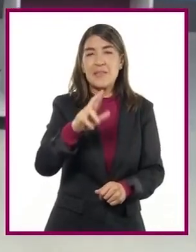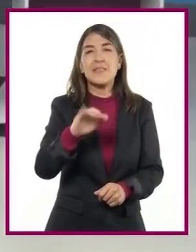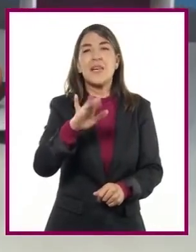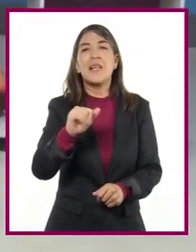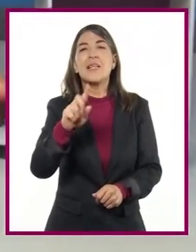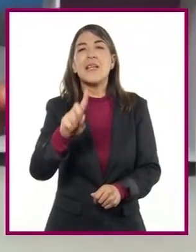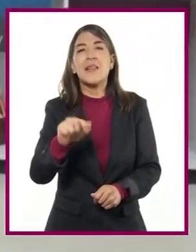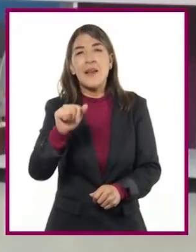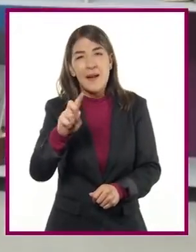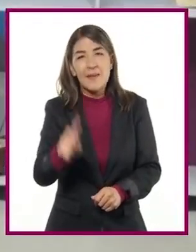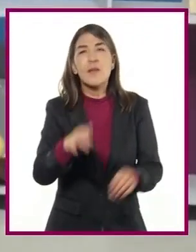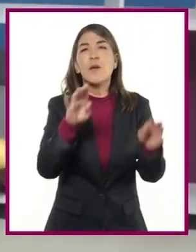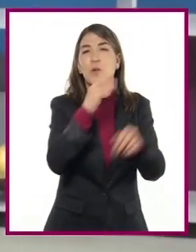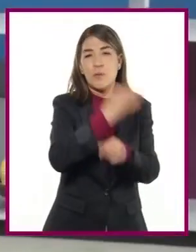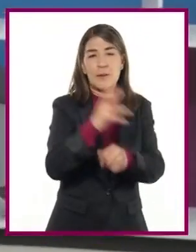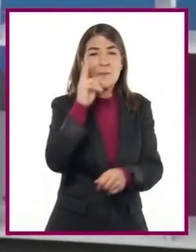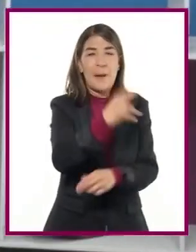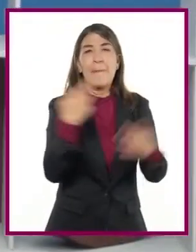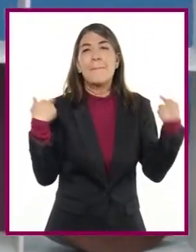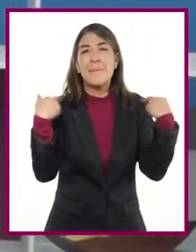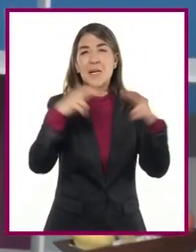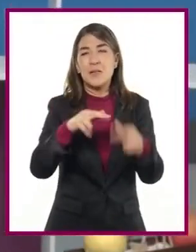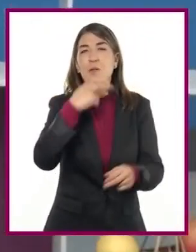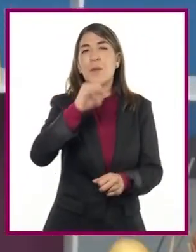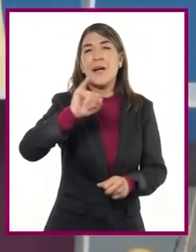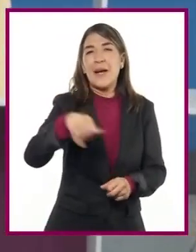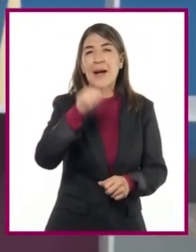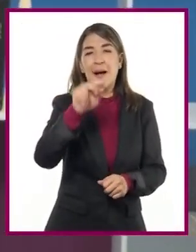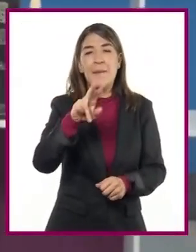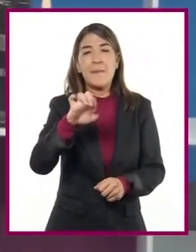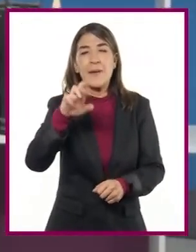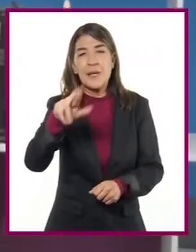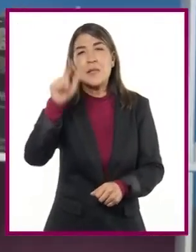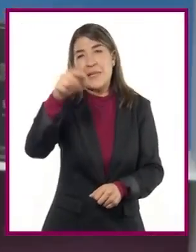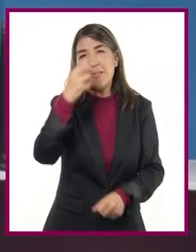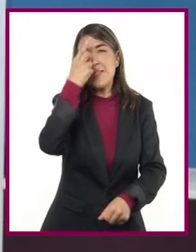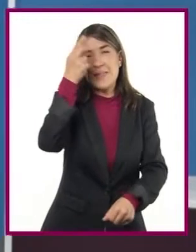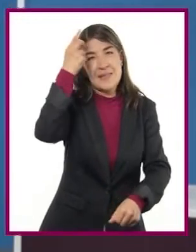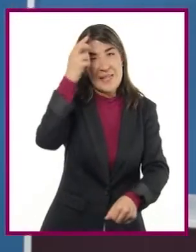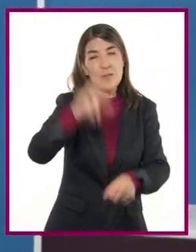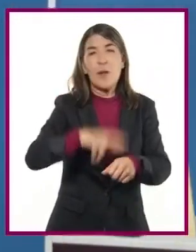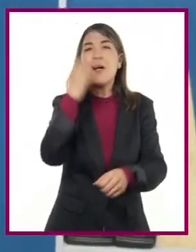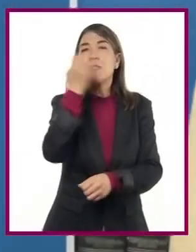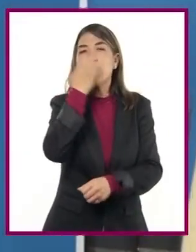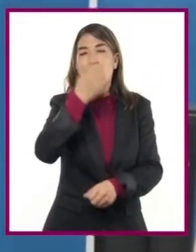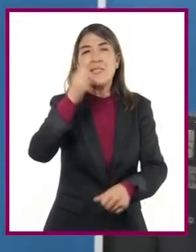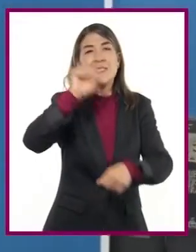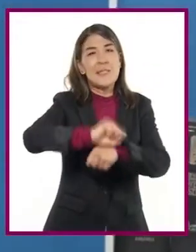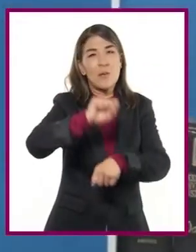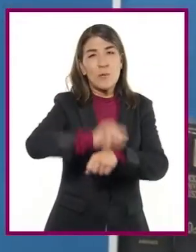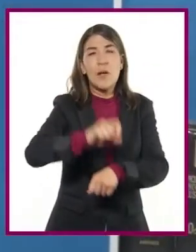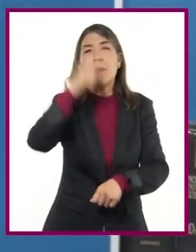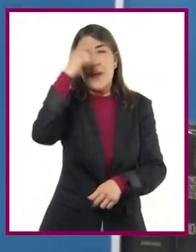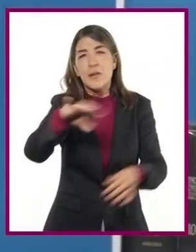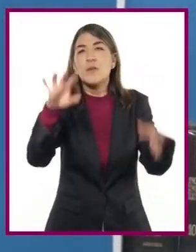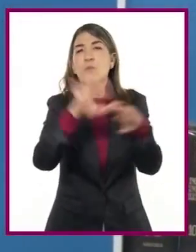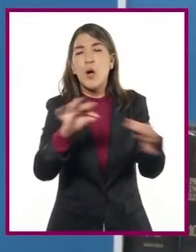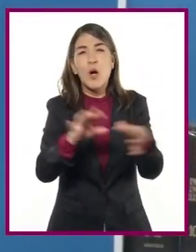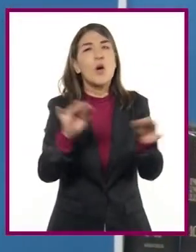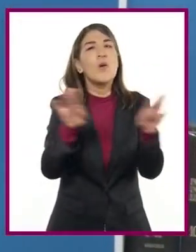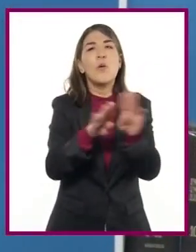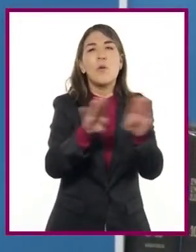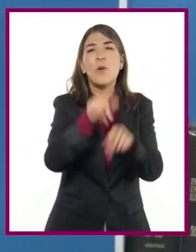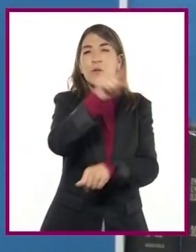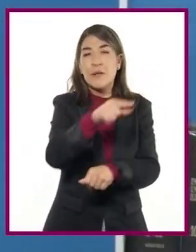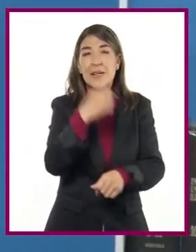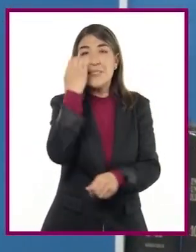invito ahora a escuchar al maestro Javier Lares Flores, director de una escuela secundaria, quien nos comentará la manera en cómo